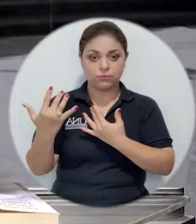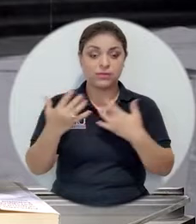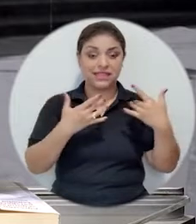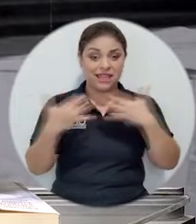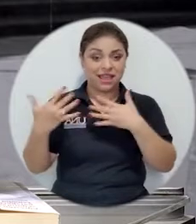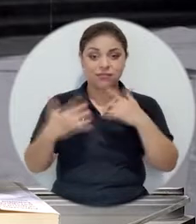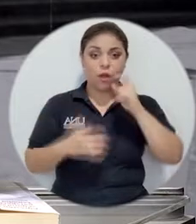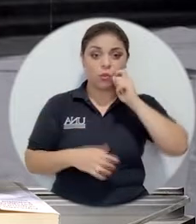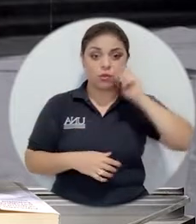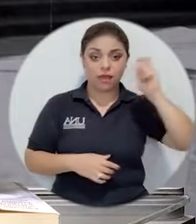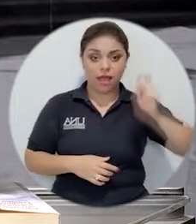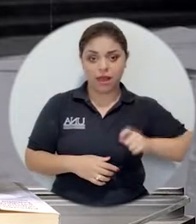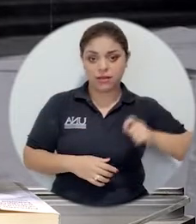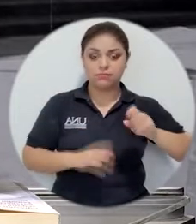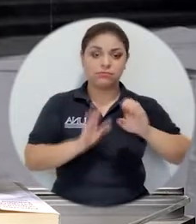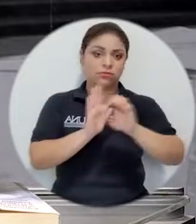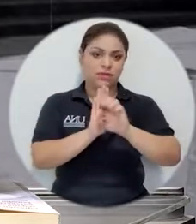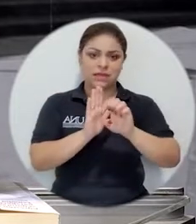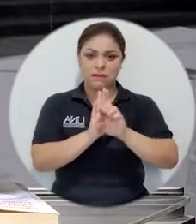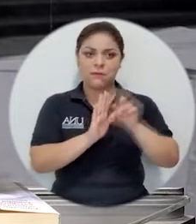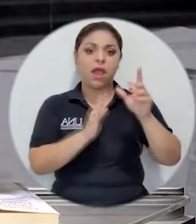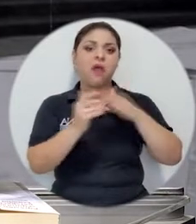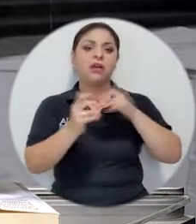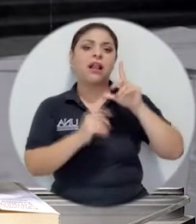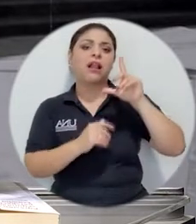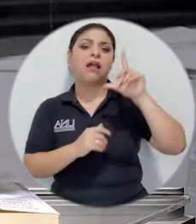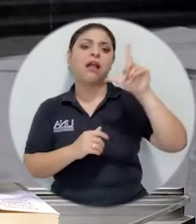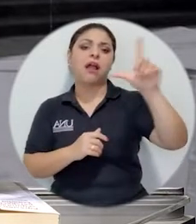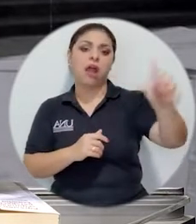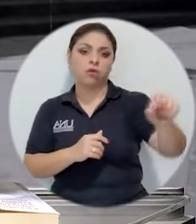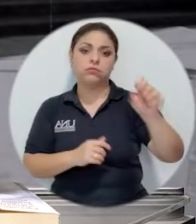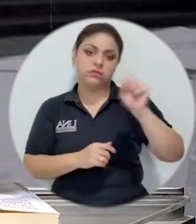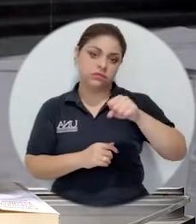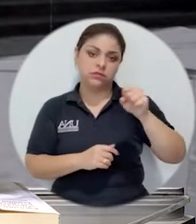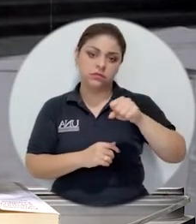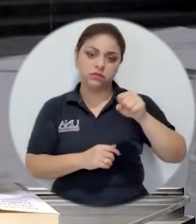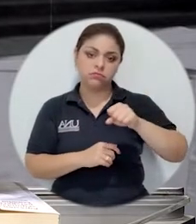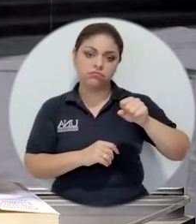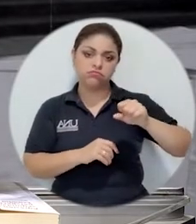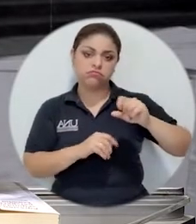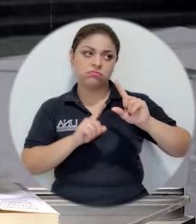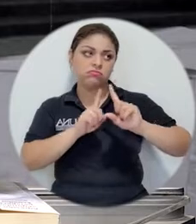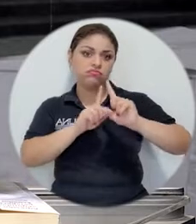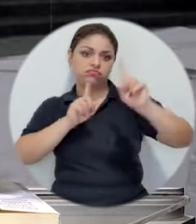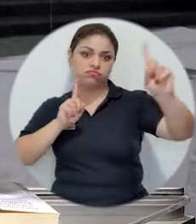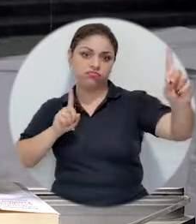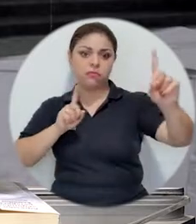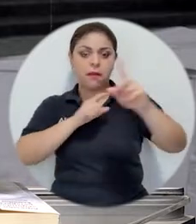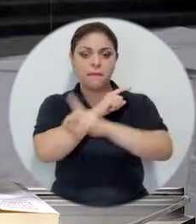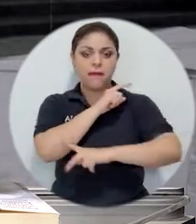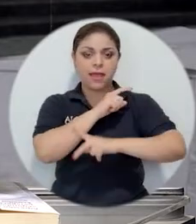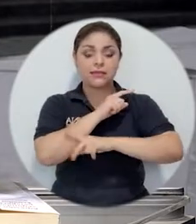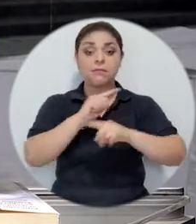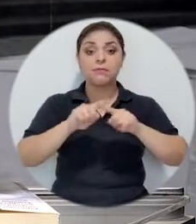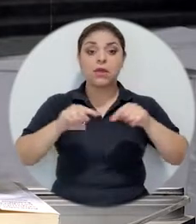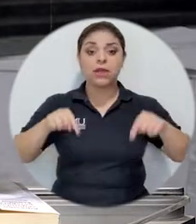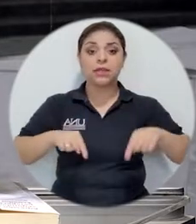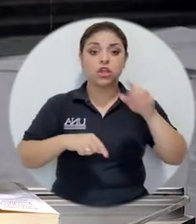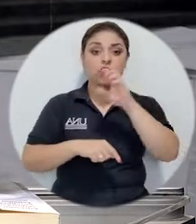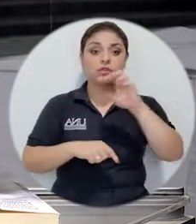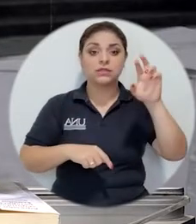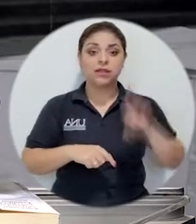elementos que de pronto no esperábamos. La guerra en Ucrania, por ejemplo, a pesar de estar tan largo, desde el punto de vista geográfico, al ser Costa Rica